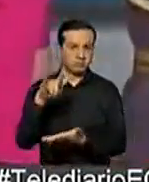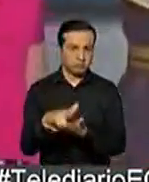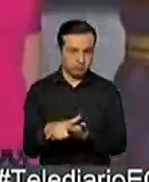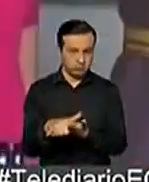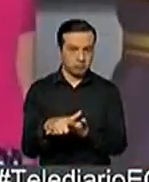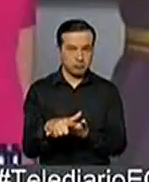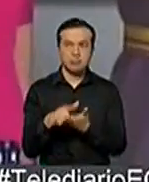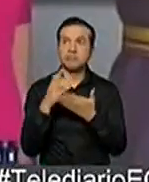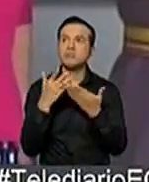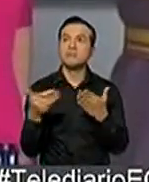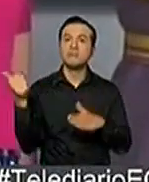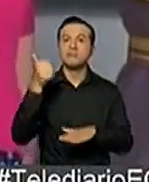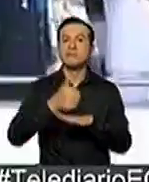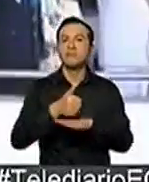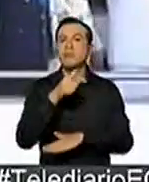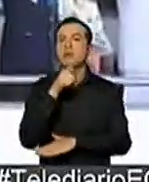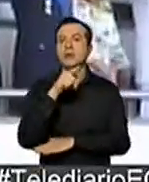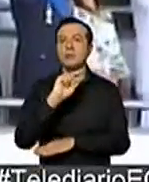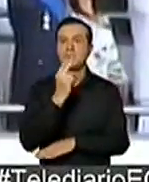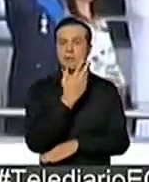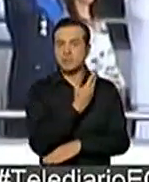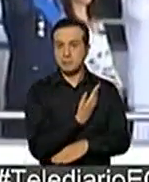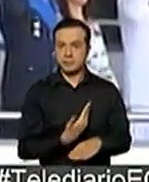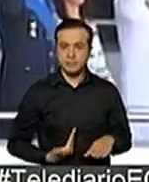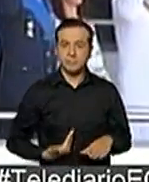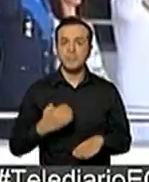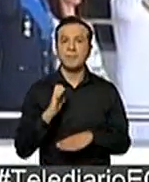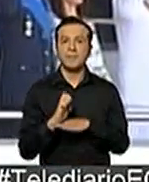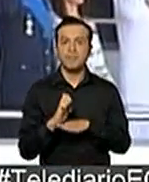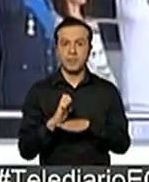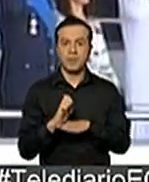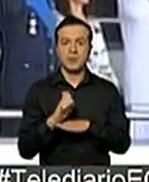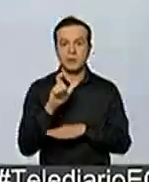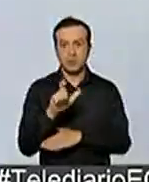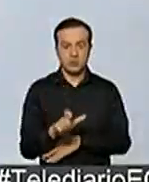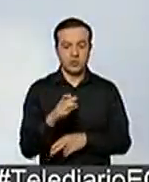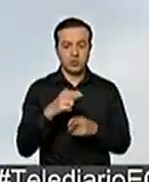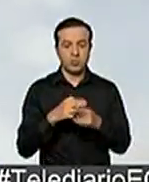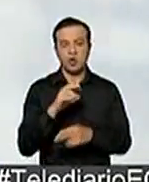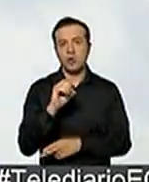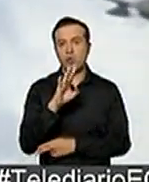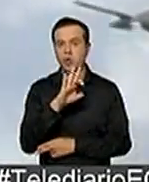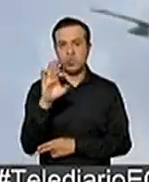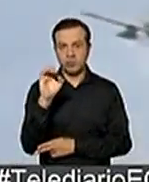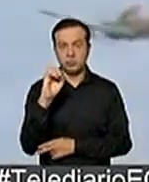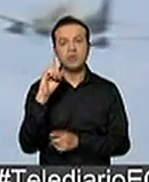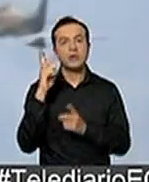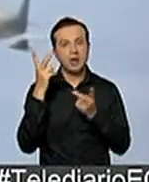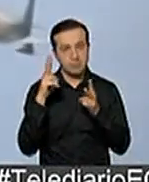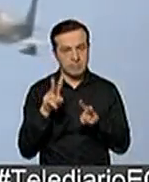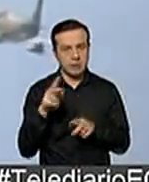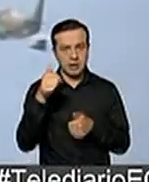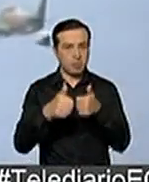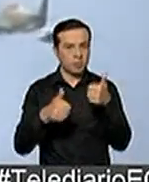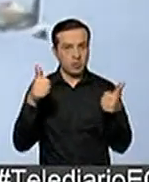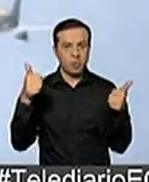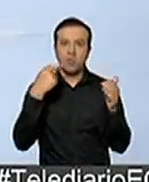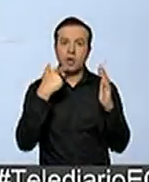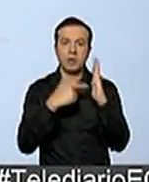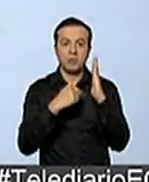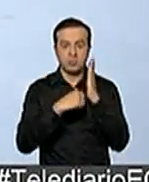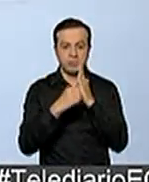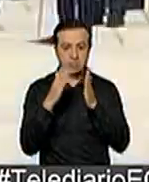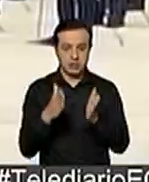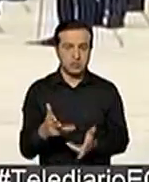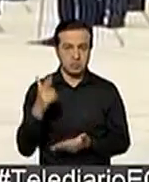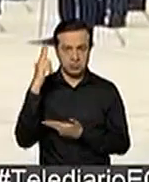y la misma estuvo encabezada por el vicepresidente de la República, Otto Sonnenholzner, y también acudieron otras autoridades, como es el caso del ministro de